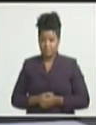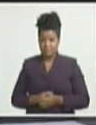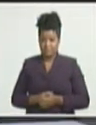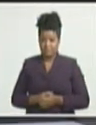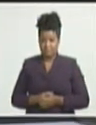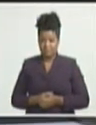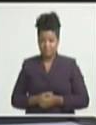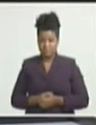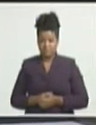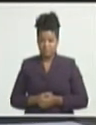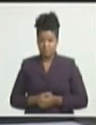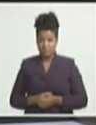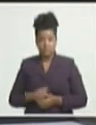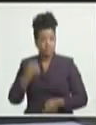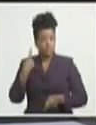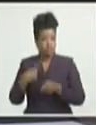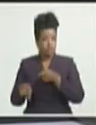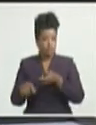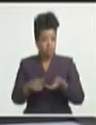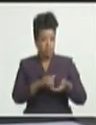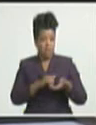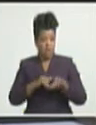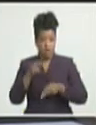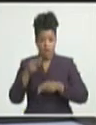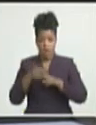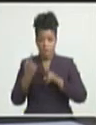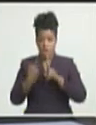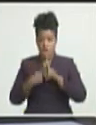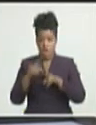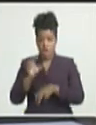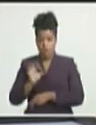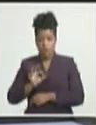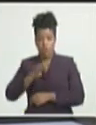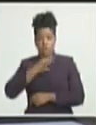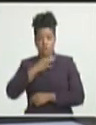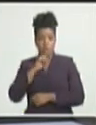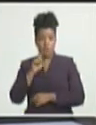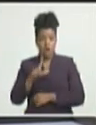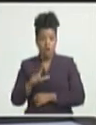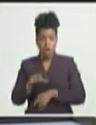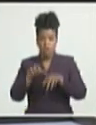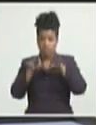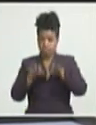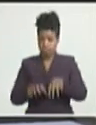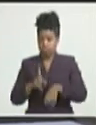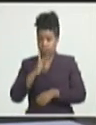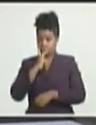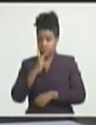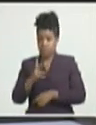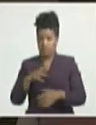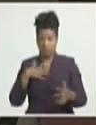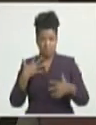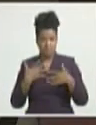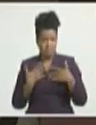El compañero Joel Queipo Ruiz como secretario para atender la actividad económica.